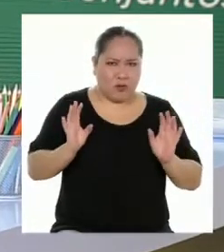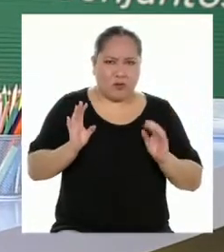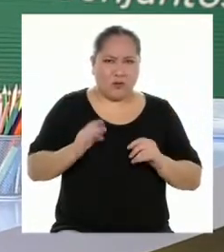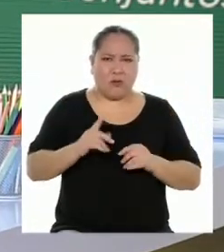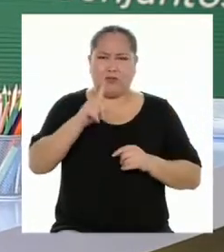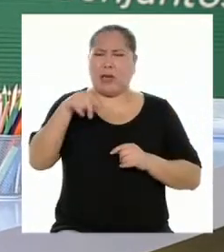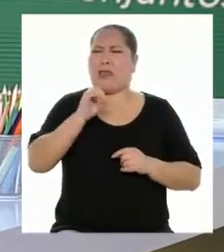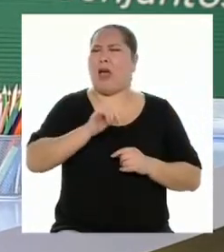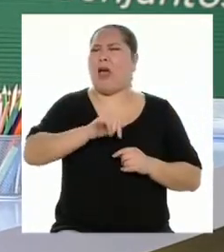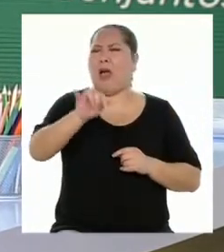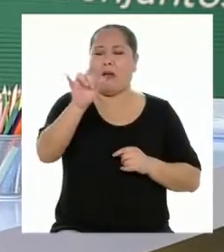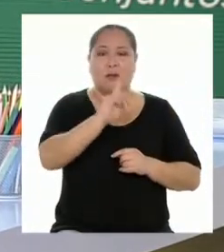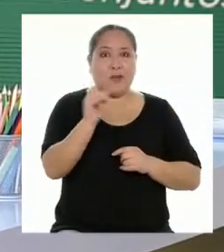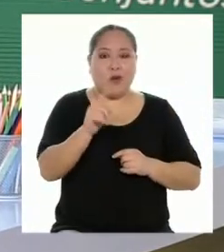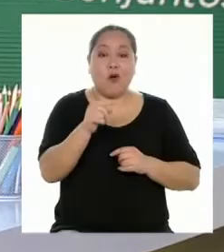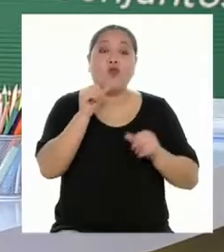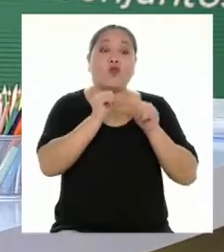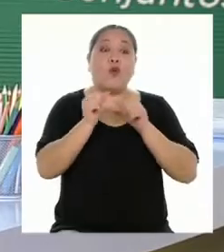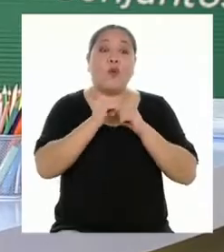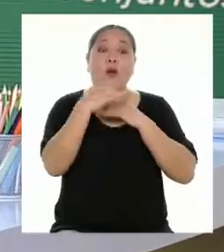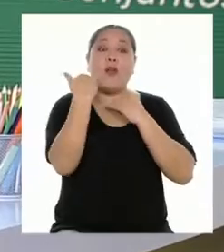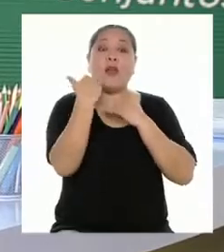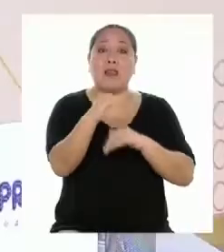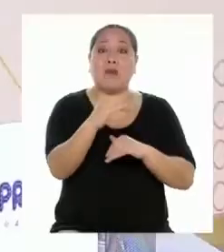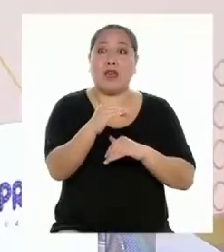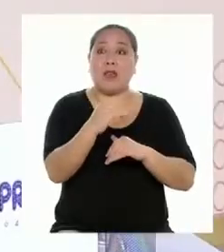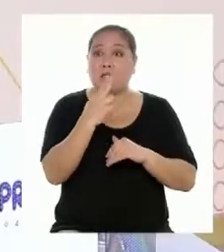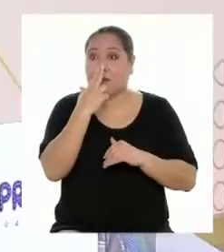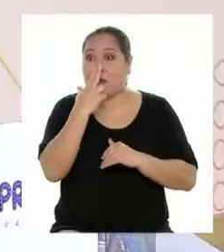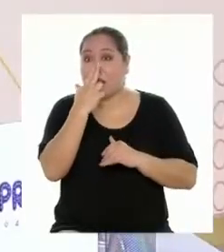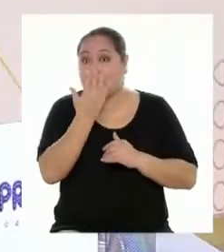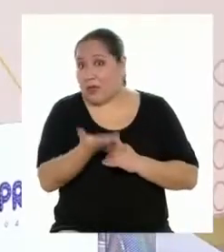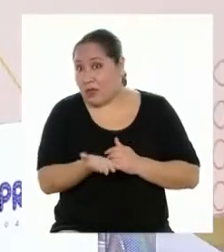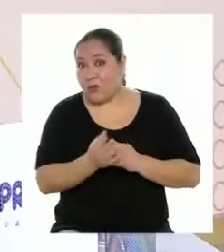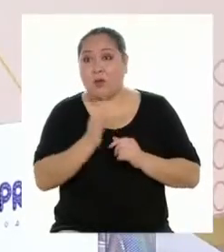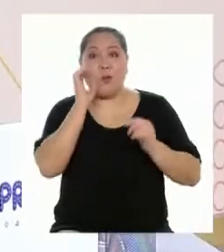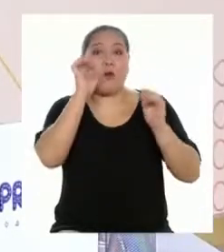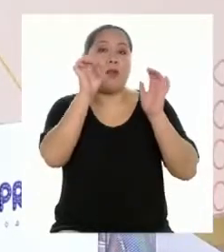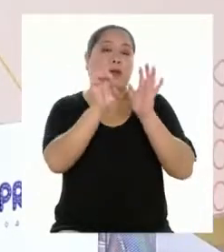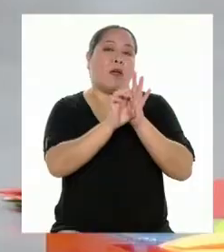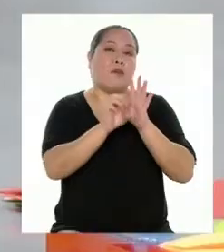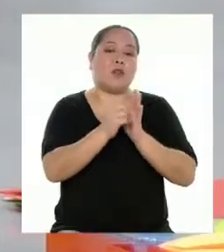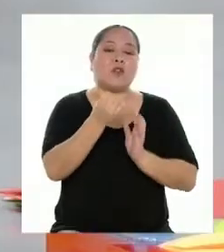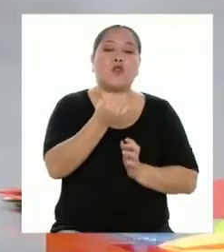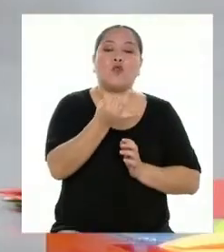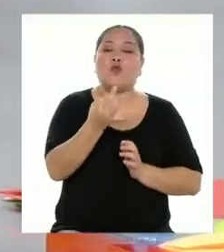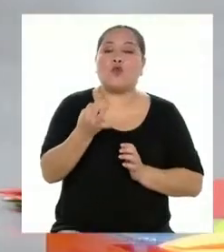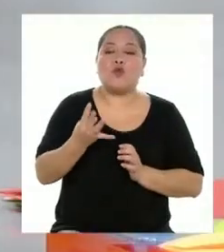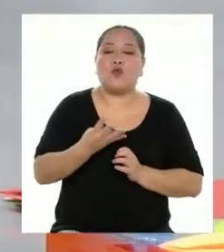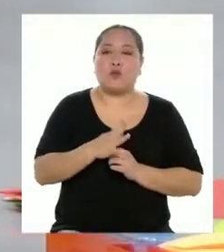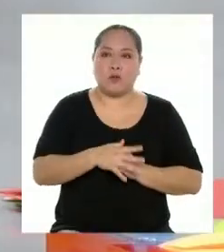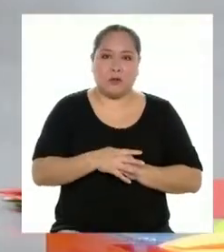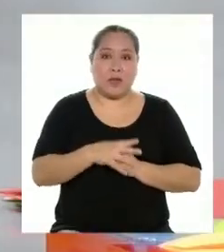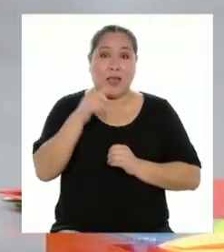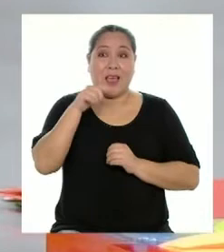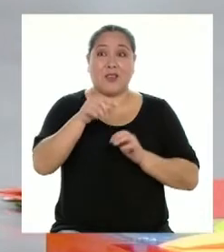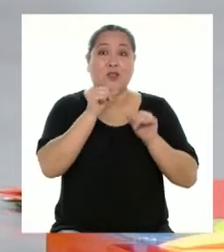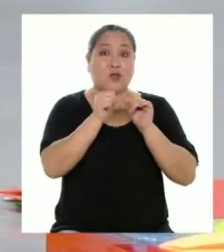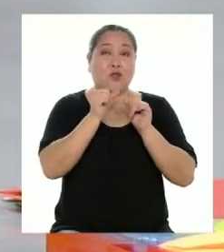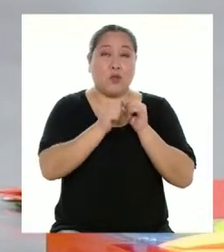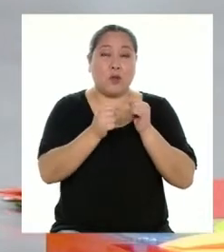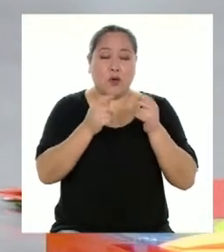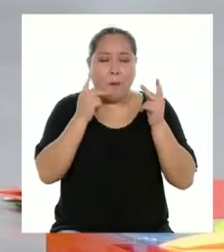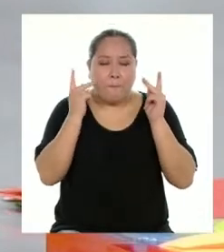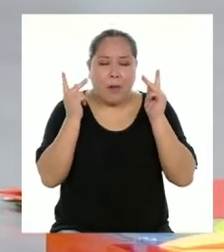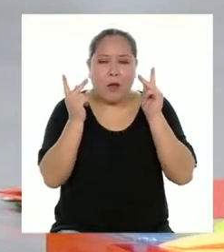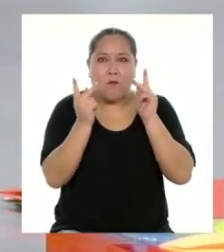decir que habrá un número limitado de cerditos. O sea, se podrían contar. Esos números tendrían que ser